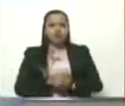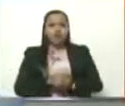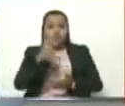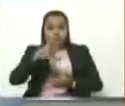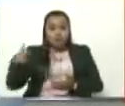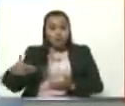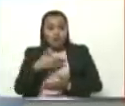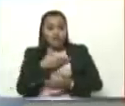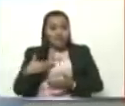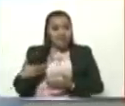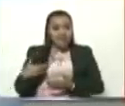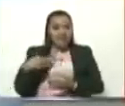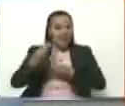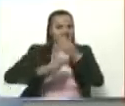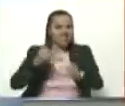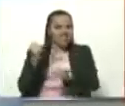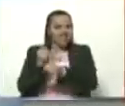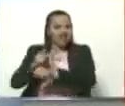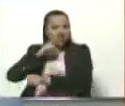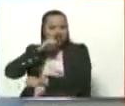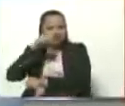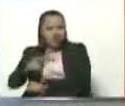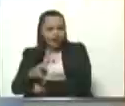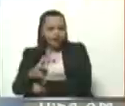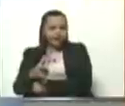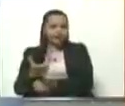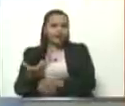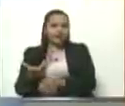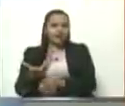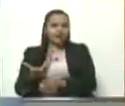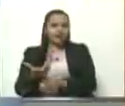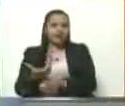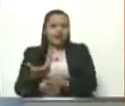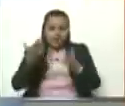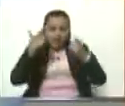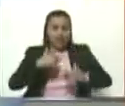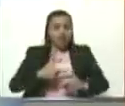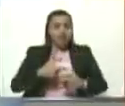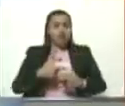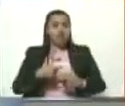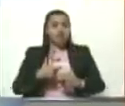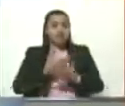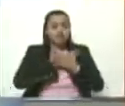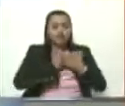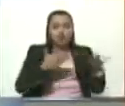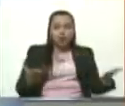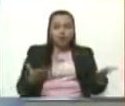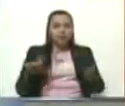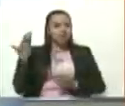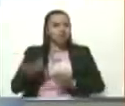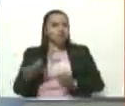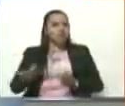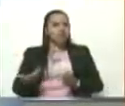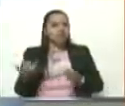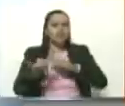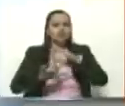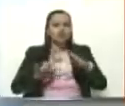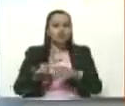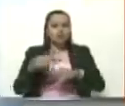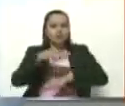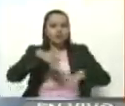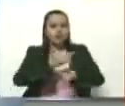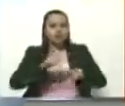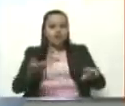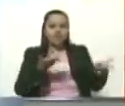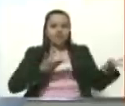intentan manchar el lugar el nombre de esta noble y prestigiosa institución al servicio del